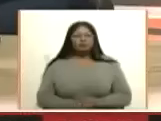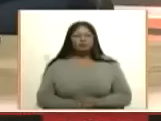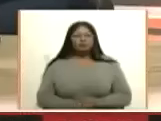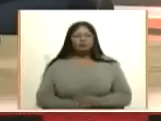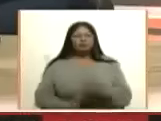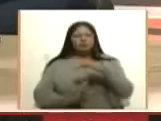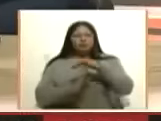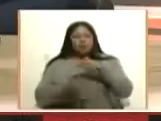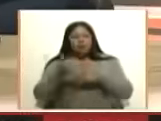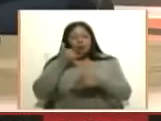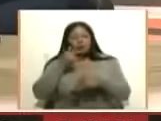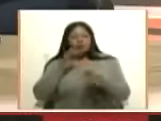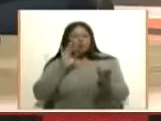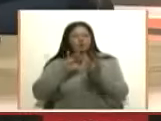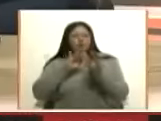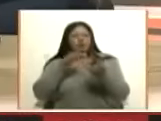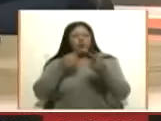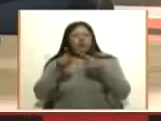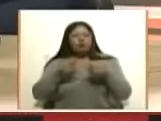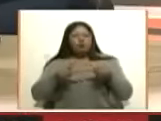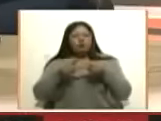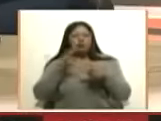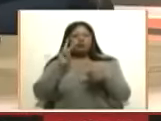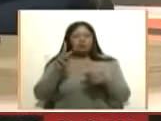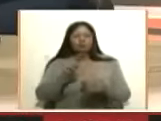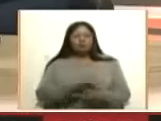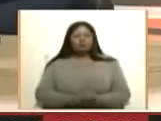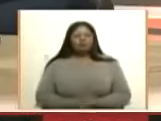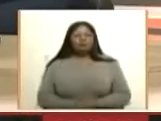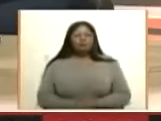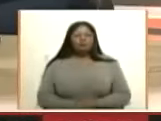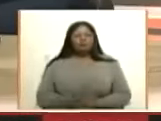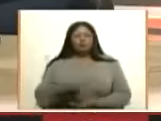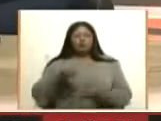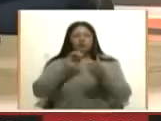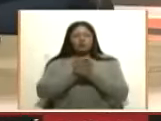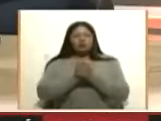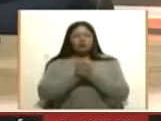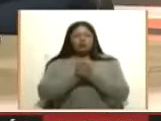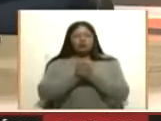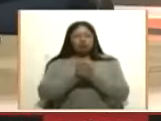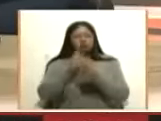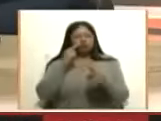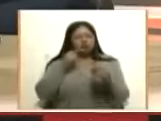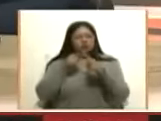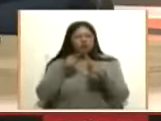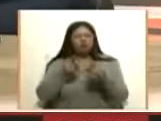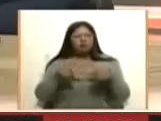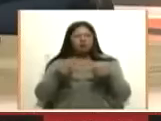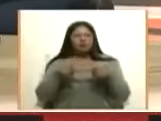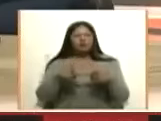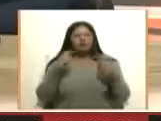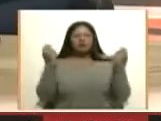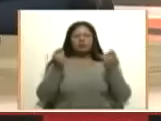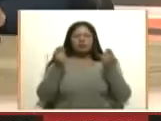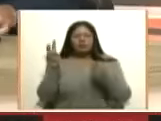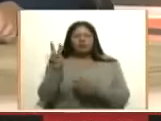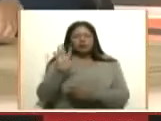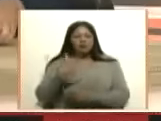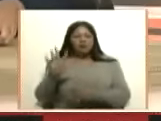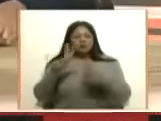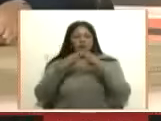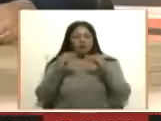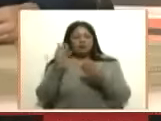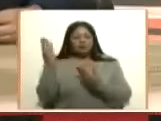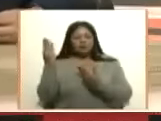interrumpimos esta llamada porque de inmediato nos tenemos que ir en vivo y directo con nuestro compañero Juan Pablo Palma al comando de campaña Venezuela toda Juan